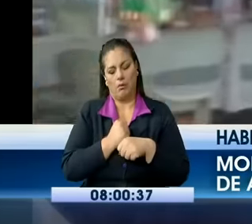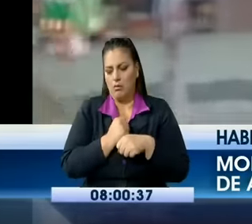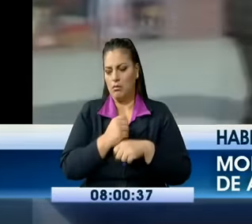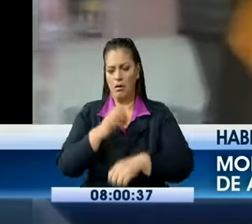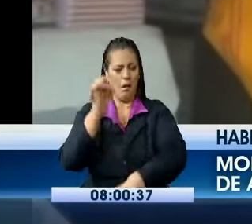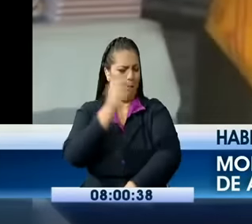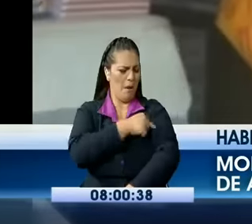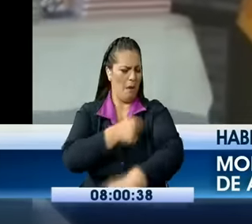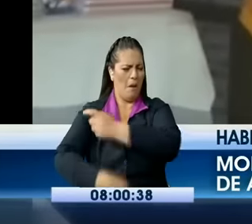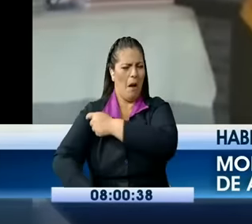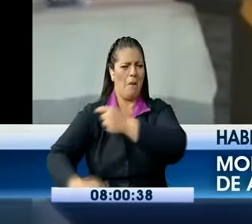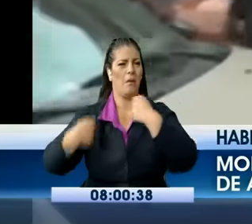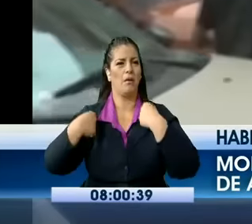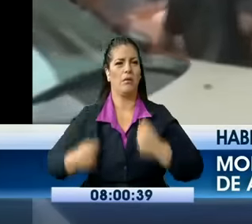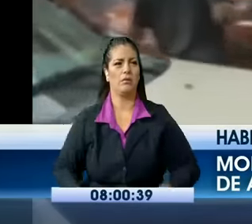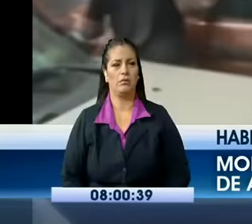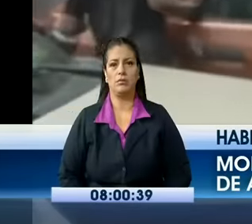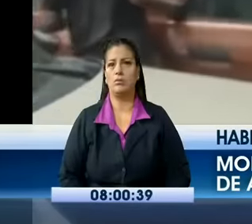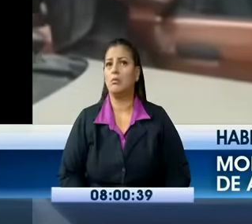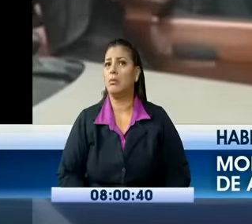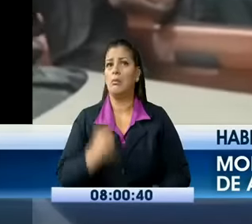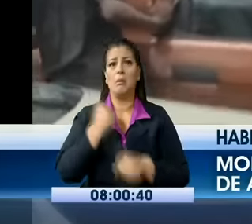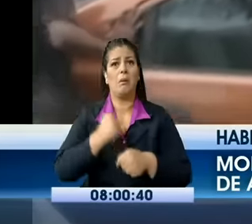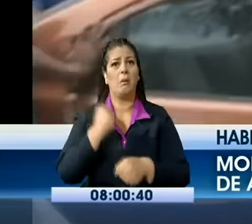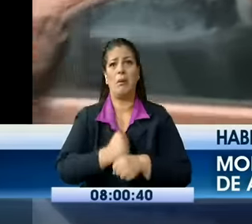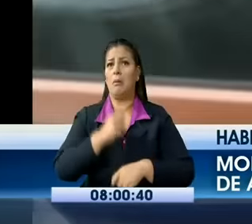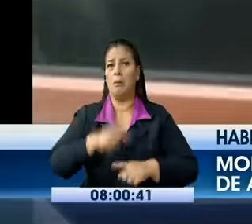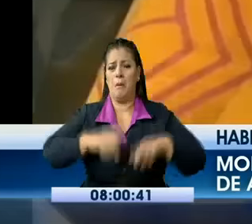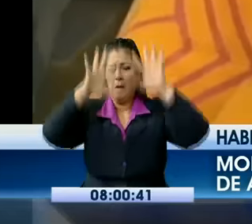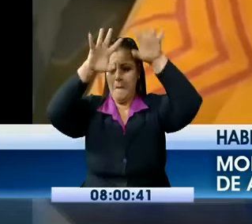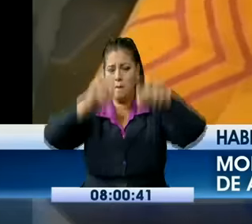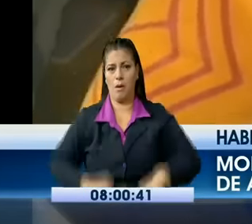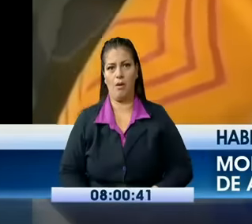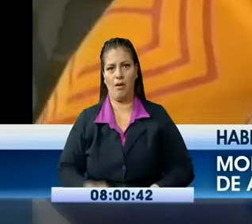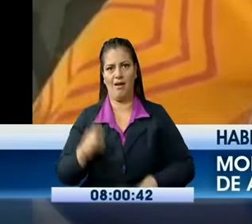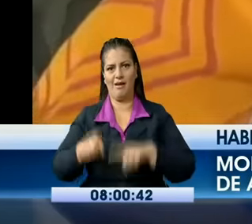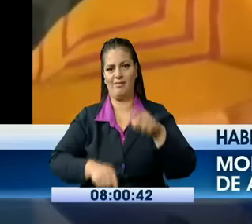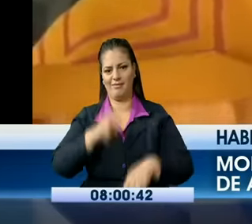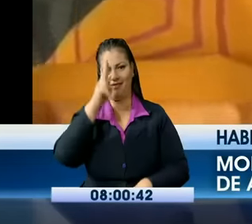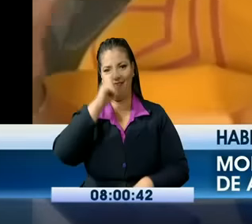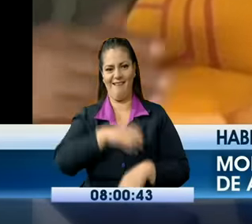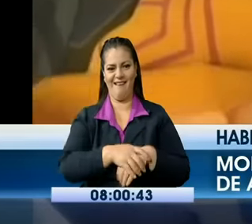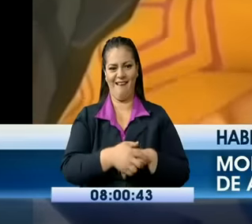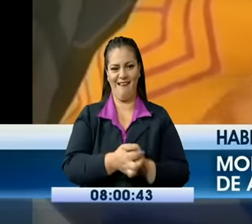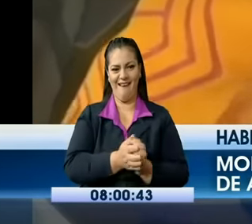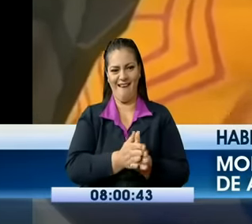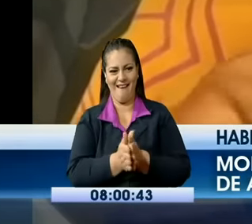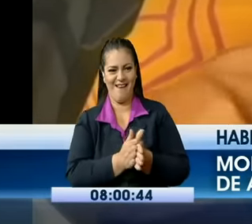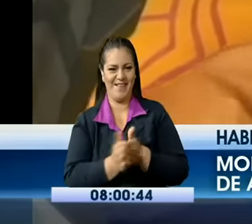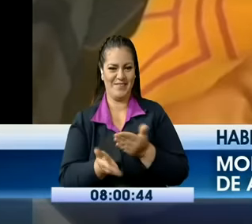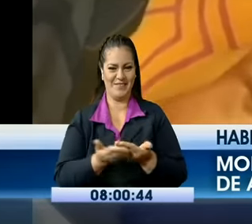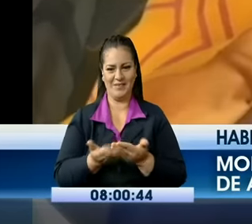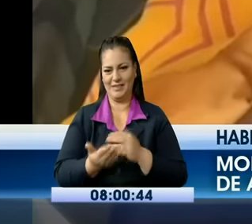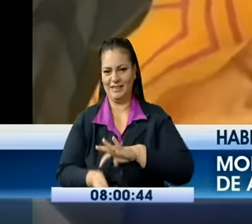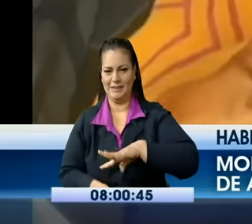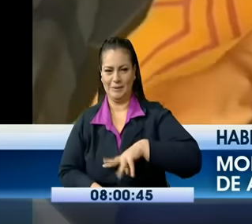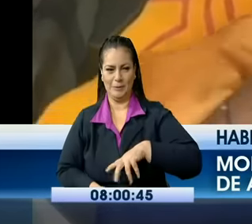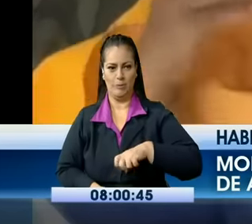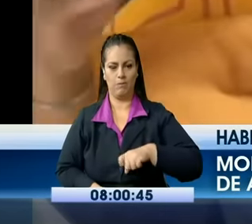al susto abandonaron sus negocios, lo que fue aprovechado por los delincuentes. Es que nos fuimos para el frente, porque si estábamos aquí nos picaban,